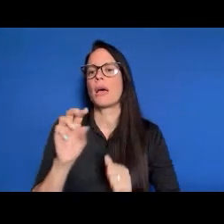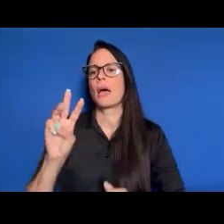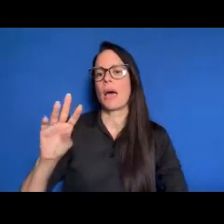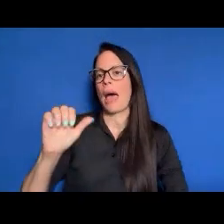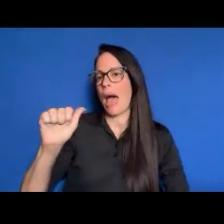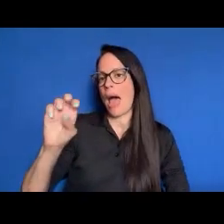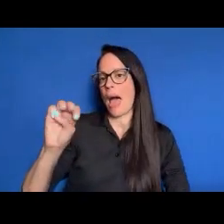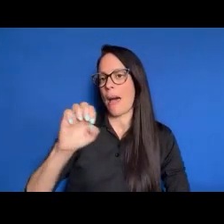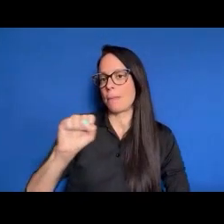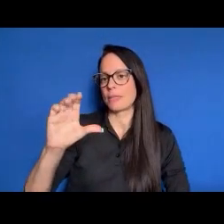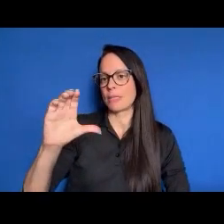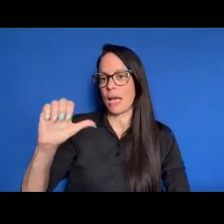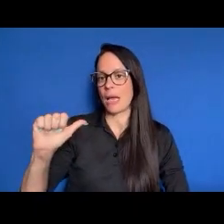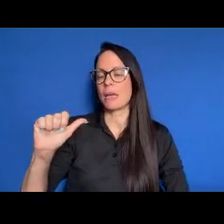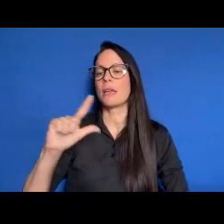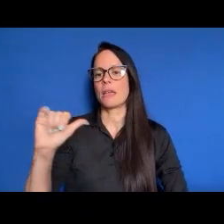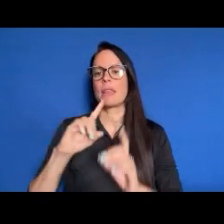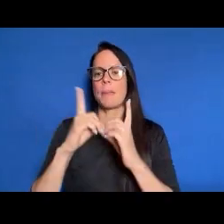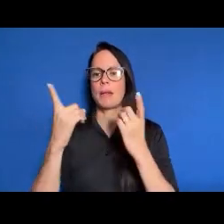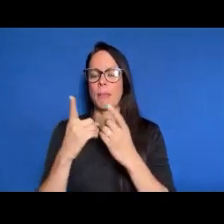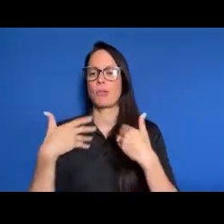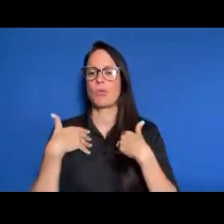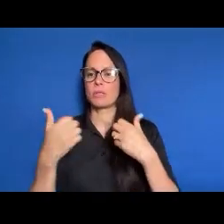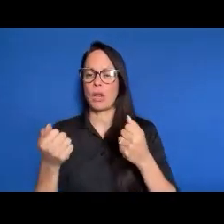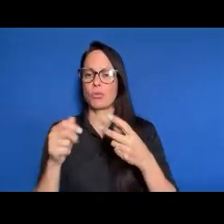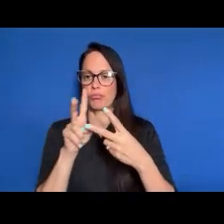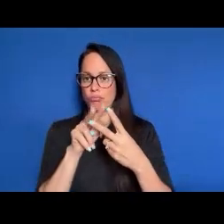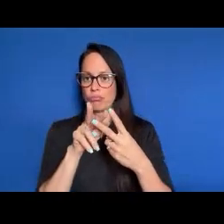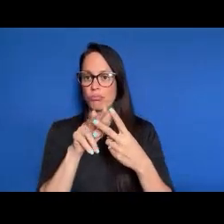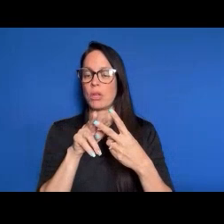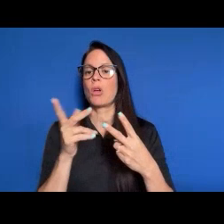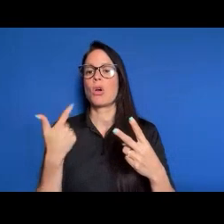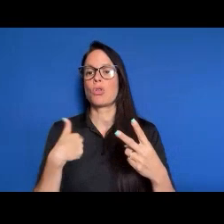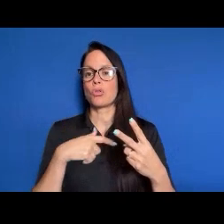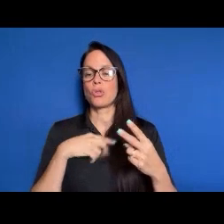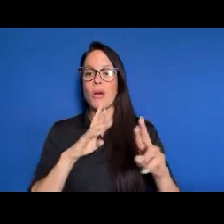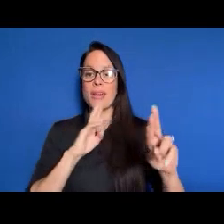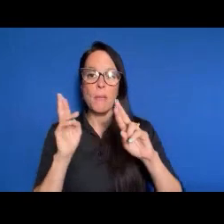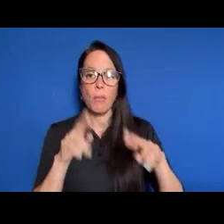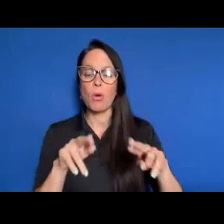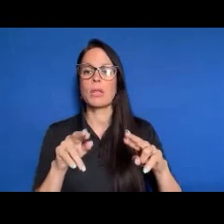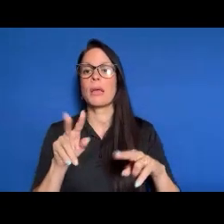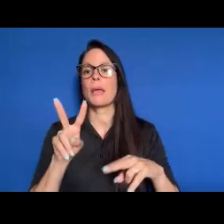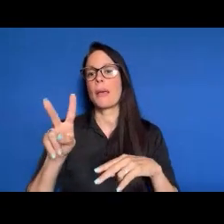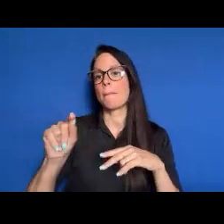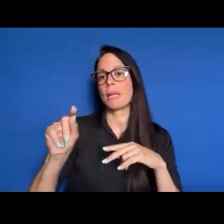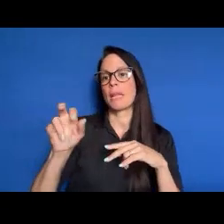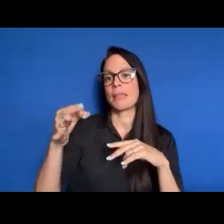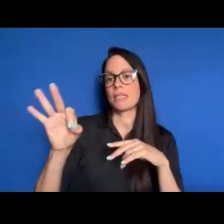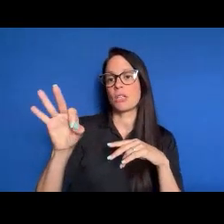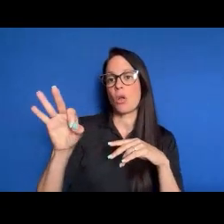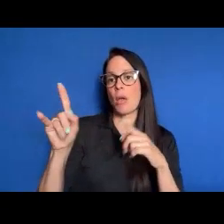Salud. Aquí vamos a tener casos o eventos reportados desde el 19 hasta este año 2024 y retomando un poco